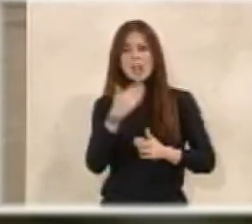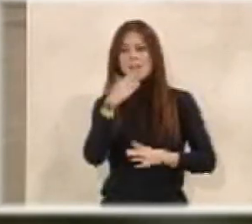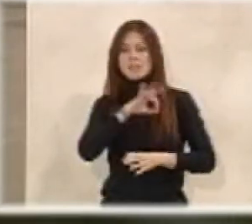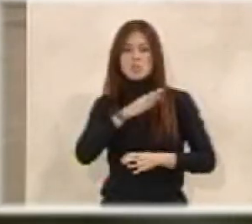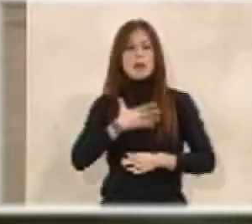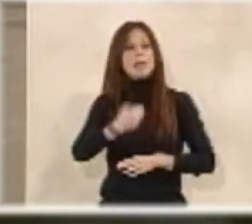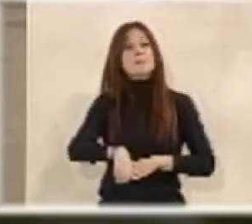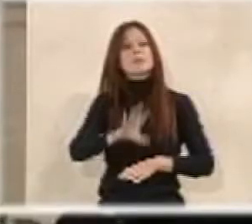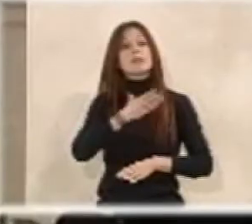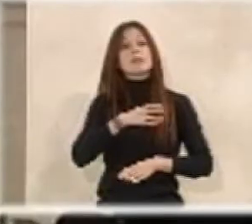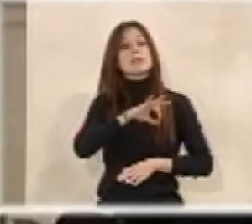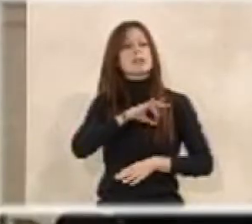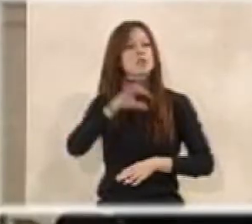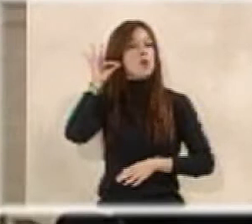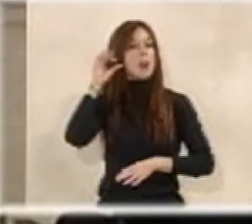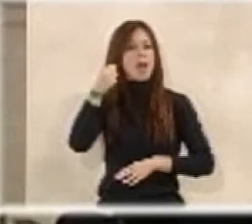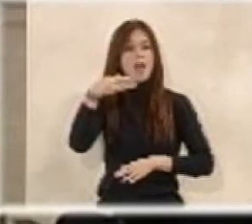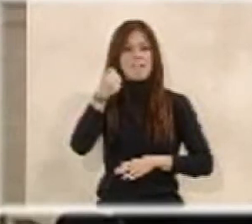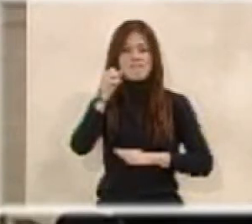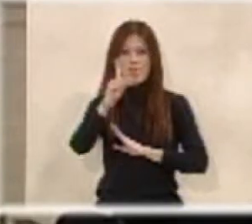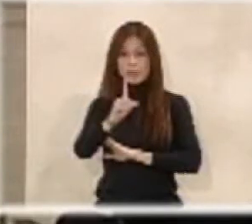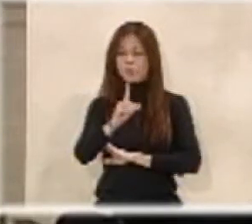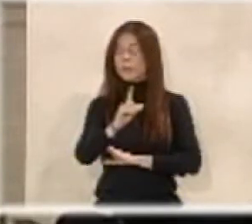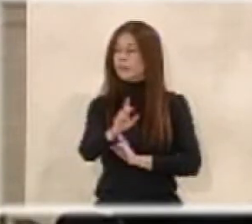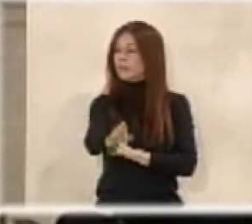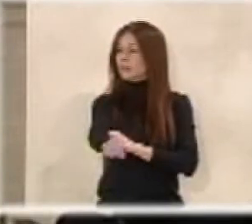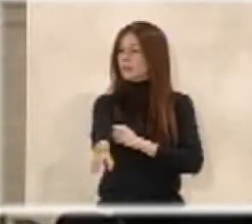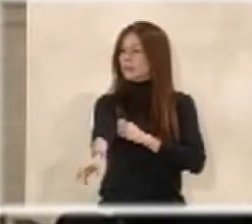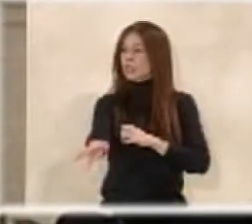Una, señora Val. Bueno, yo